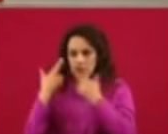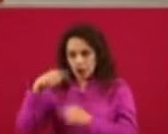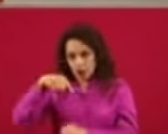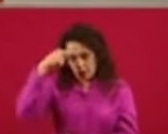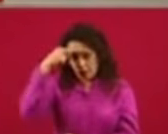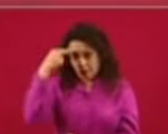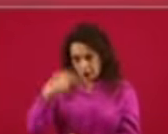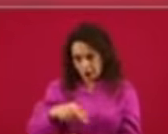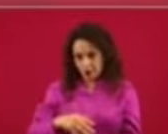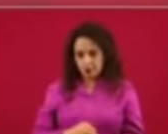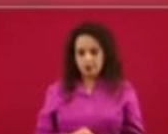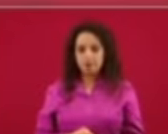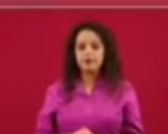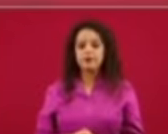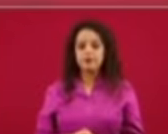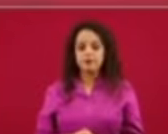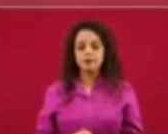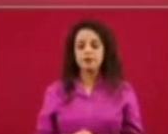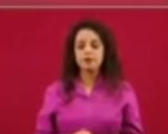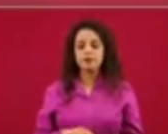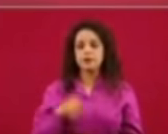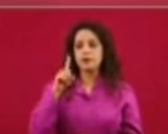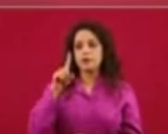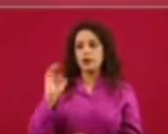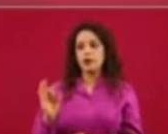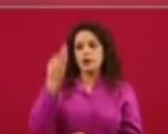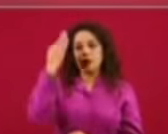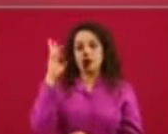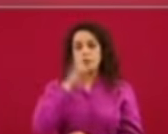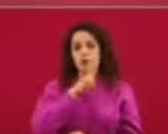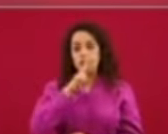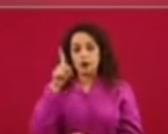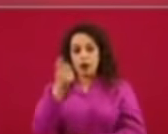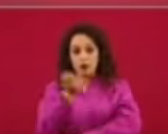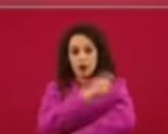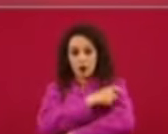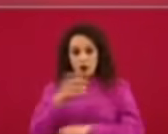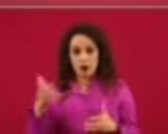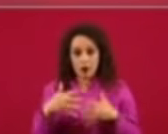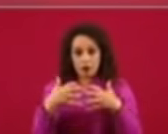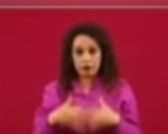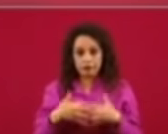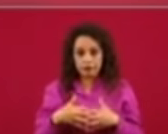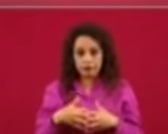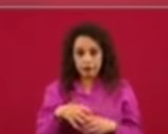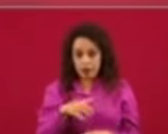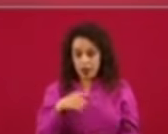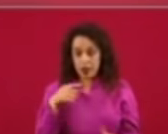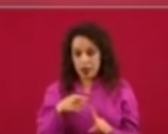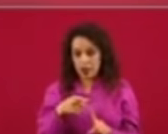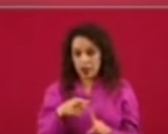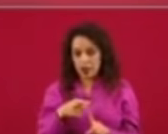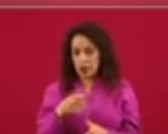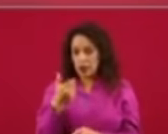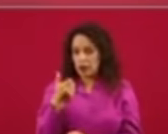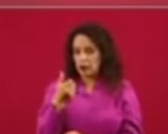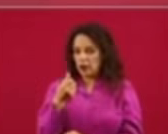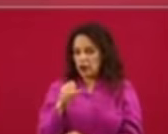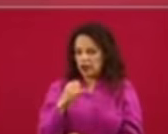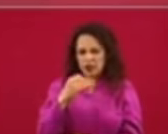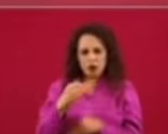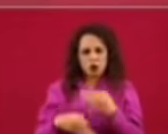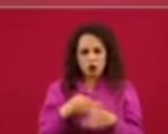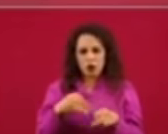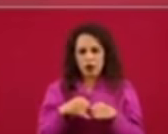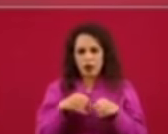ha desarrollado la Federación Rusa, es una vacuna de la cual mucha o casi toda su información